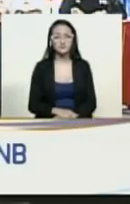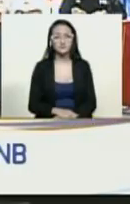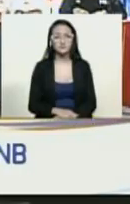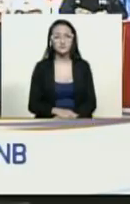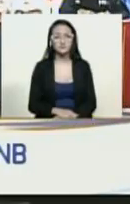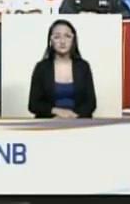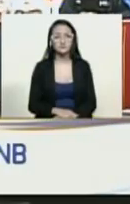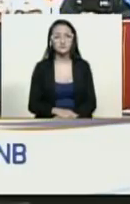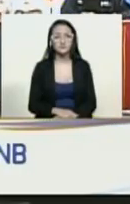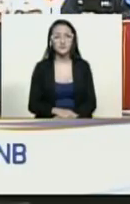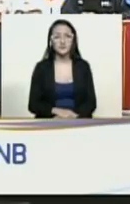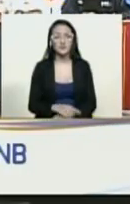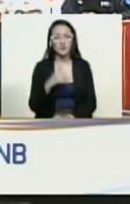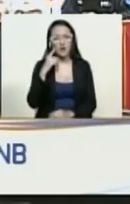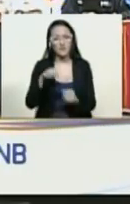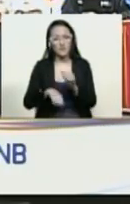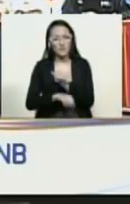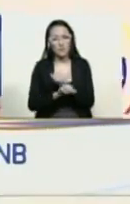como hacía en el Mundial de Fútbol,